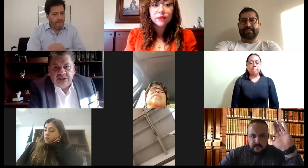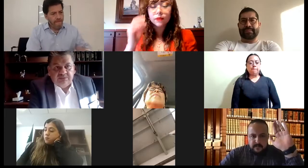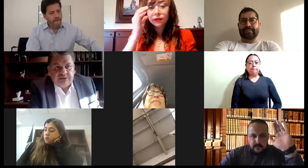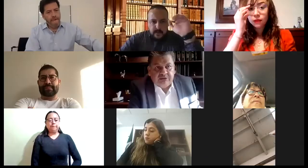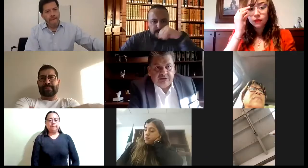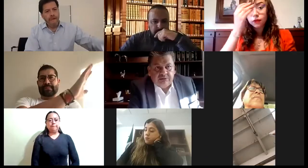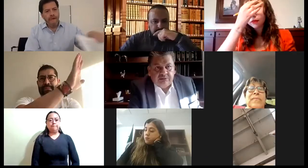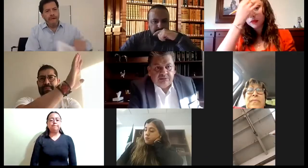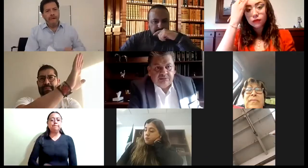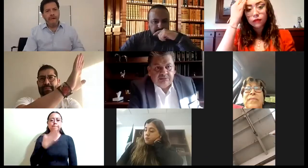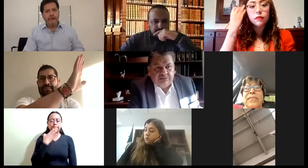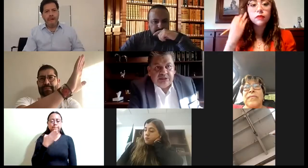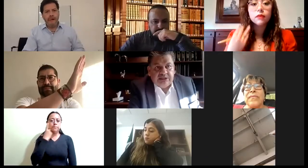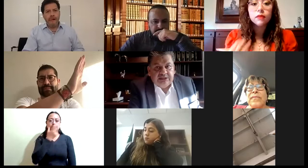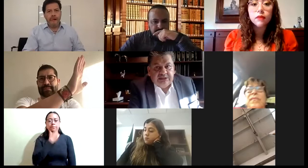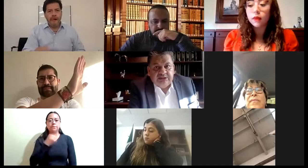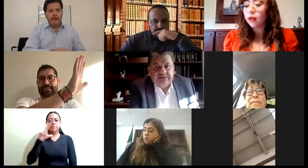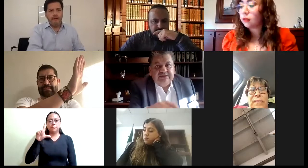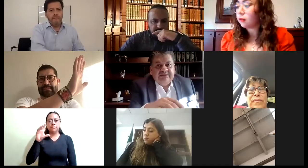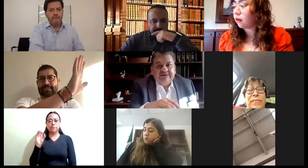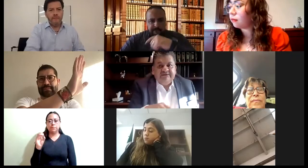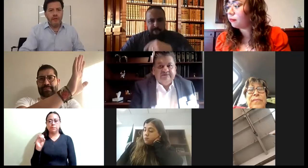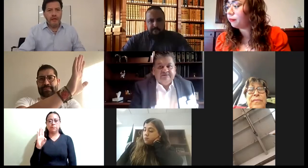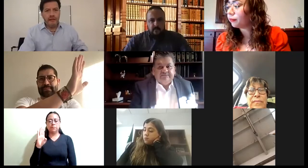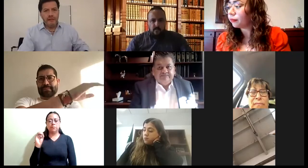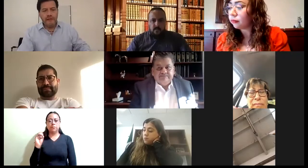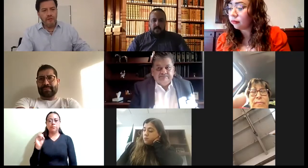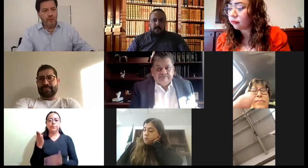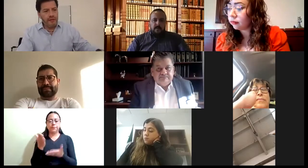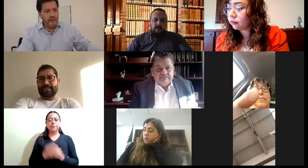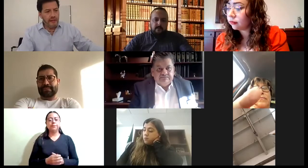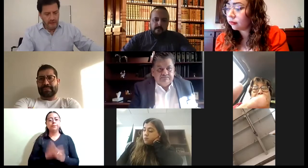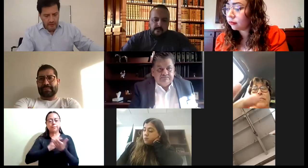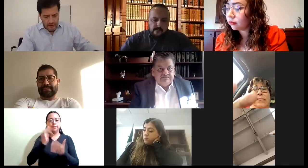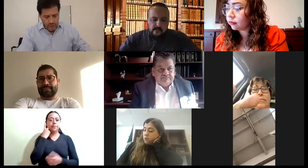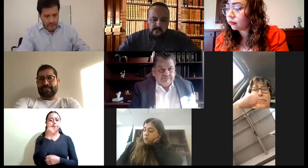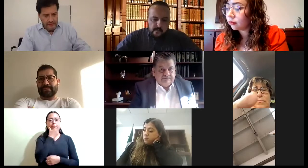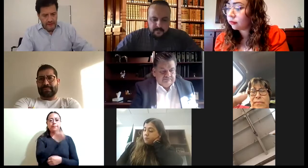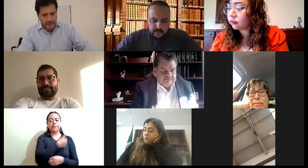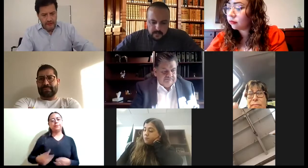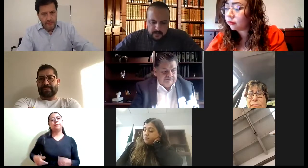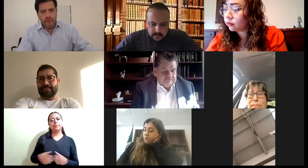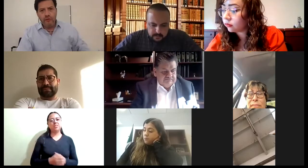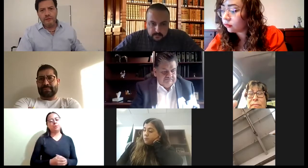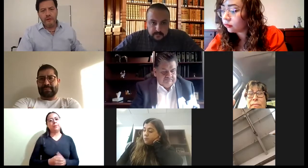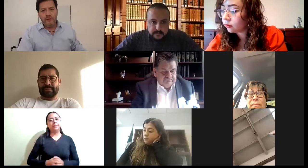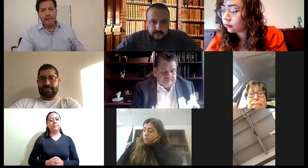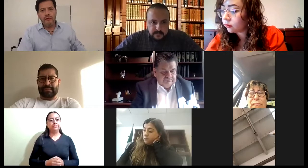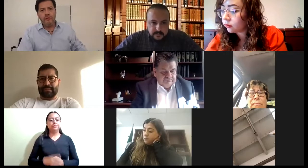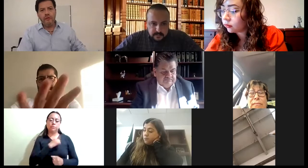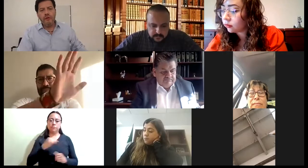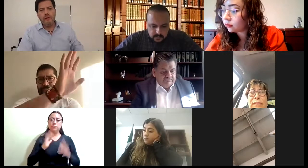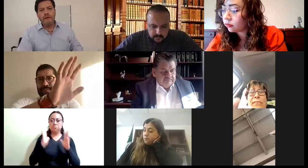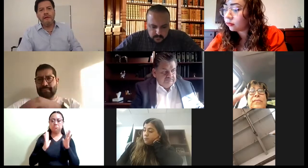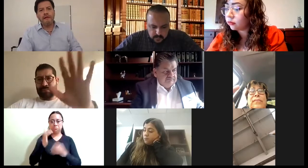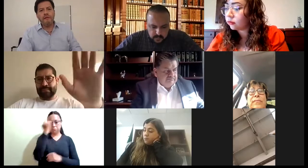Sí, diputado Lobo, adelante. Sí, gracias, diputado presidente. Una vez que hemos revisado y